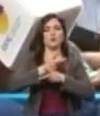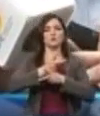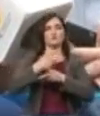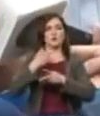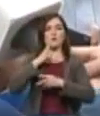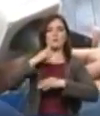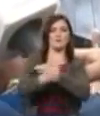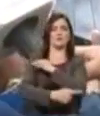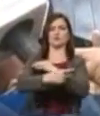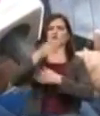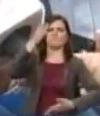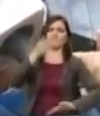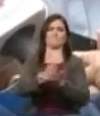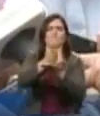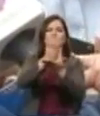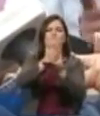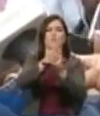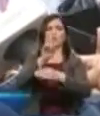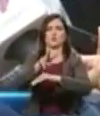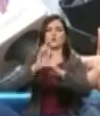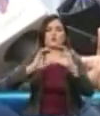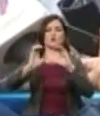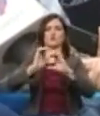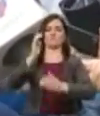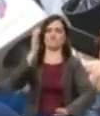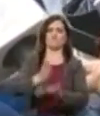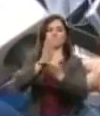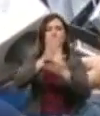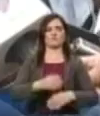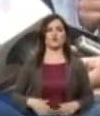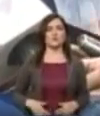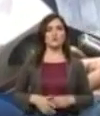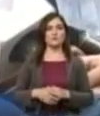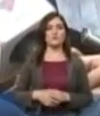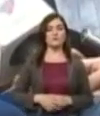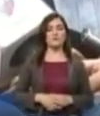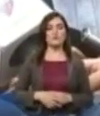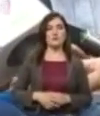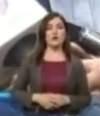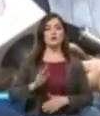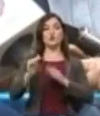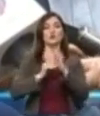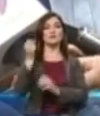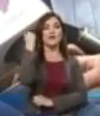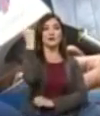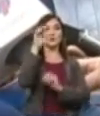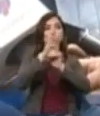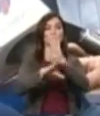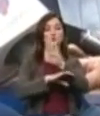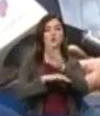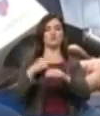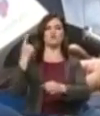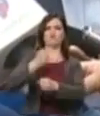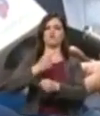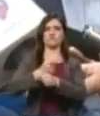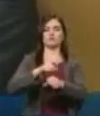efecto la resolución dictada por el superintendente, que se declare la violación a derechos constitucionales y se ordene la reparación